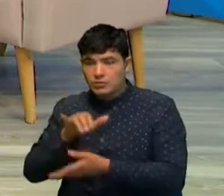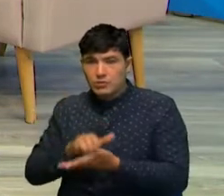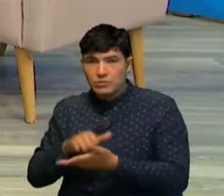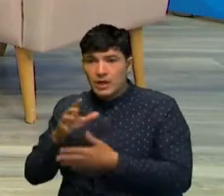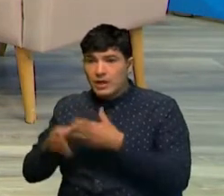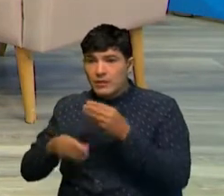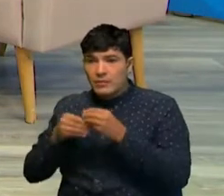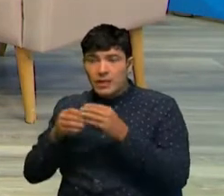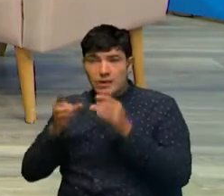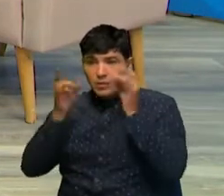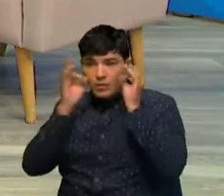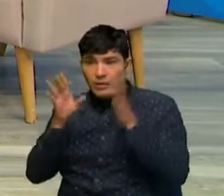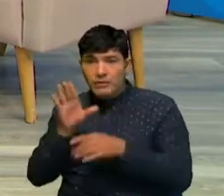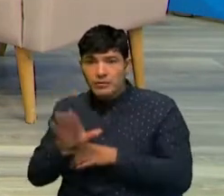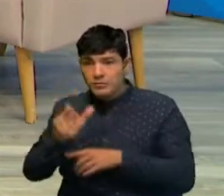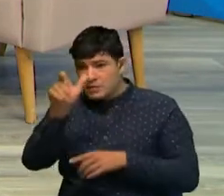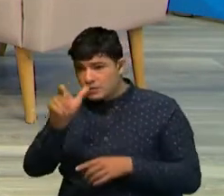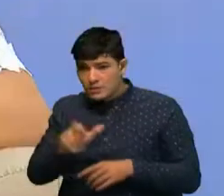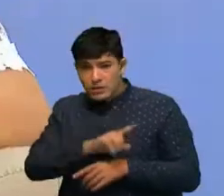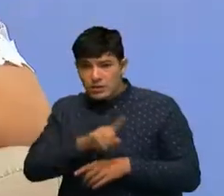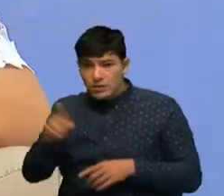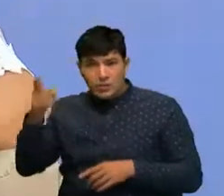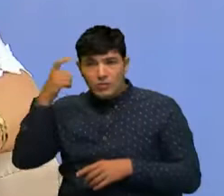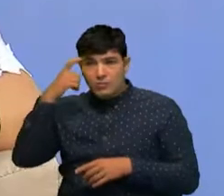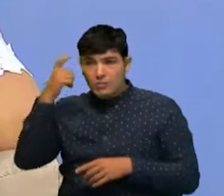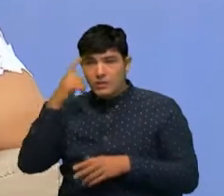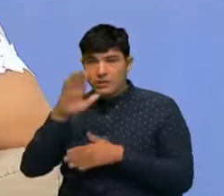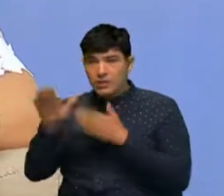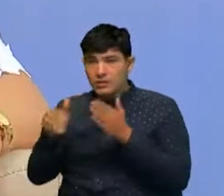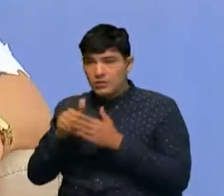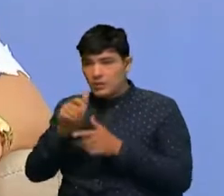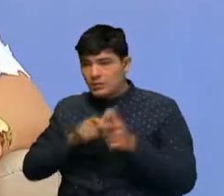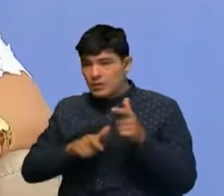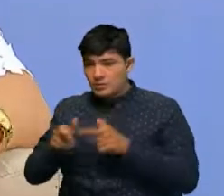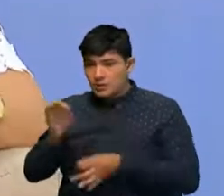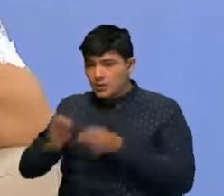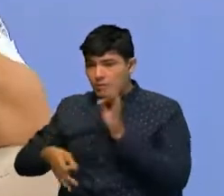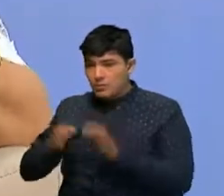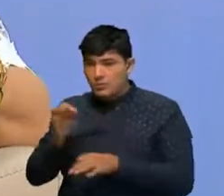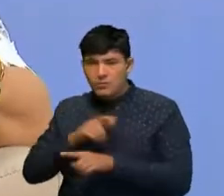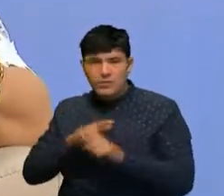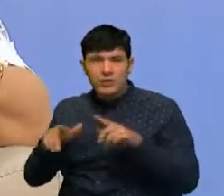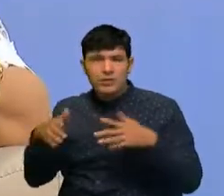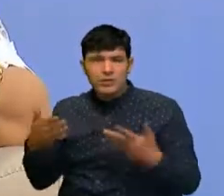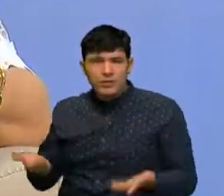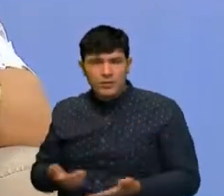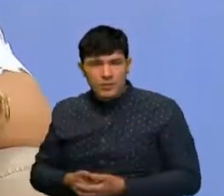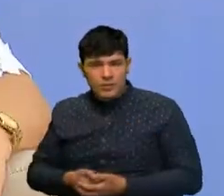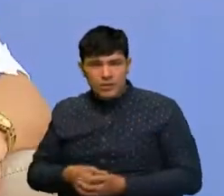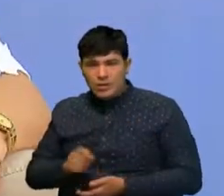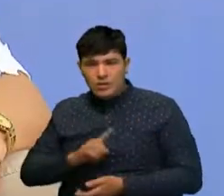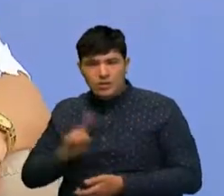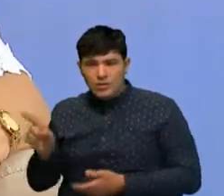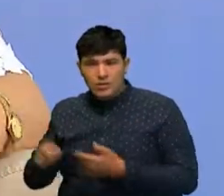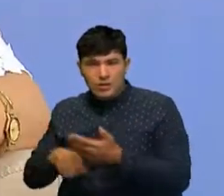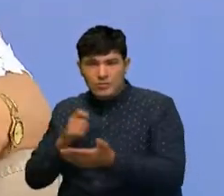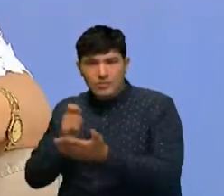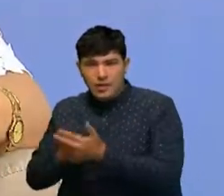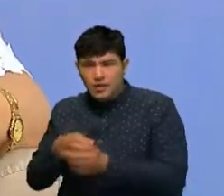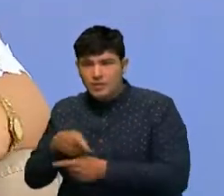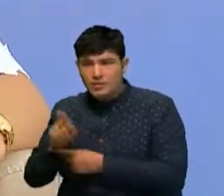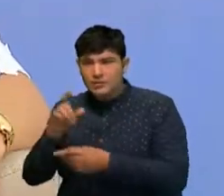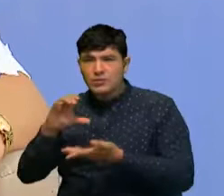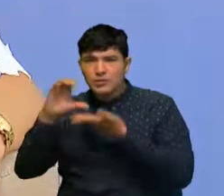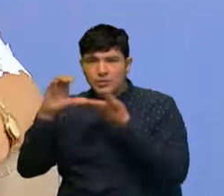Y lo más grave, y el empleador no piensa eso, y no todos los empleadores son justos. ¿Cómo es posible que no le cancele la